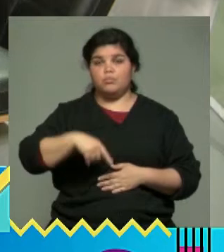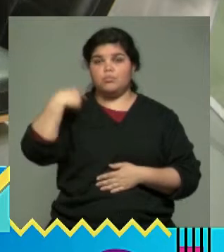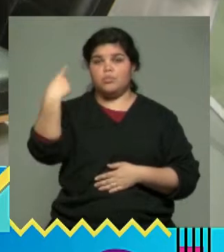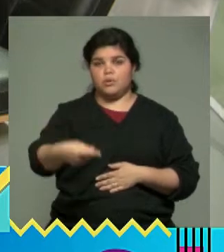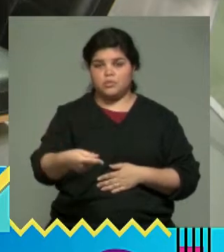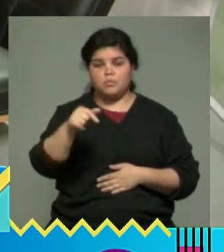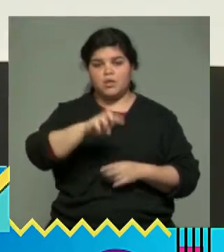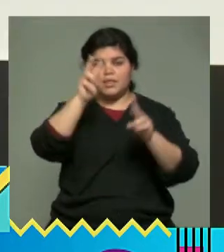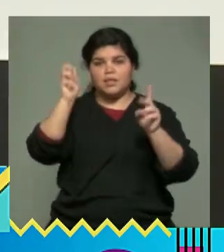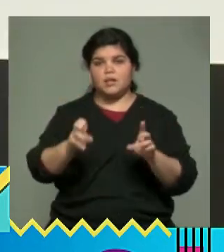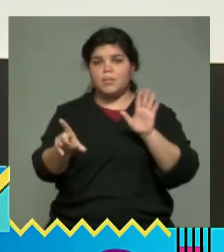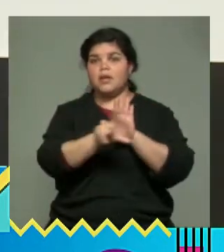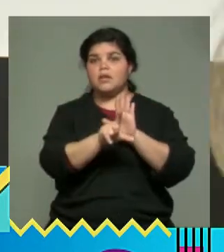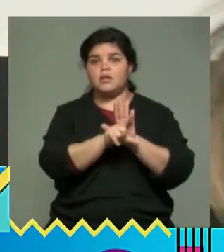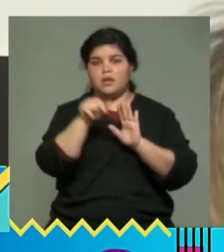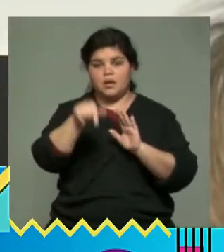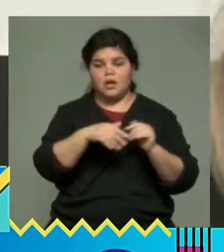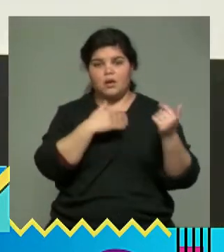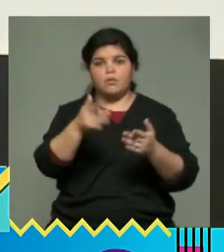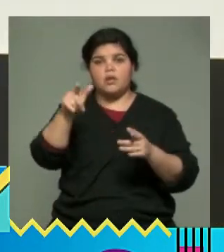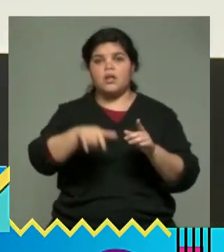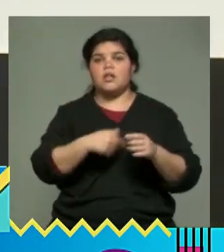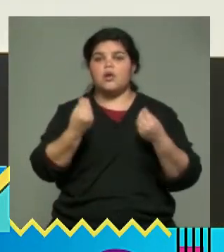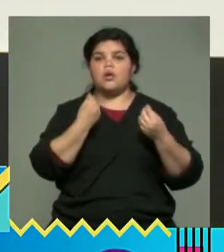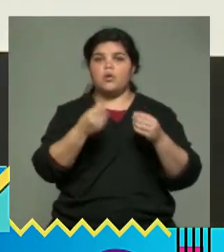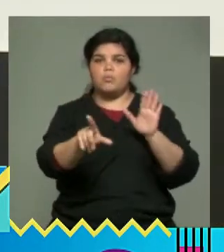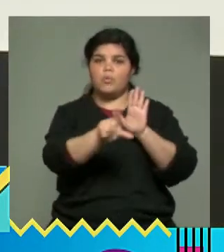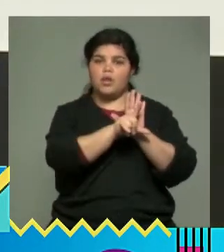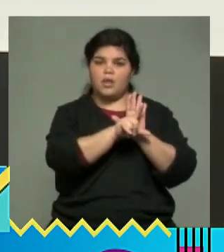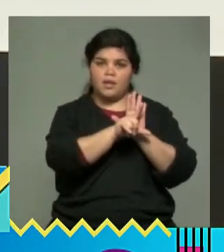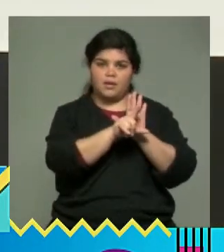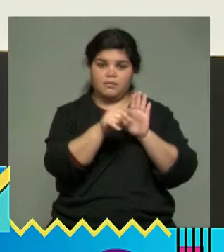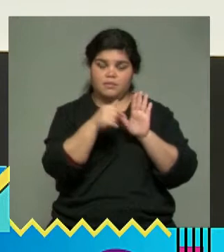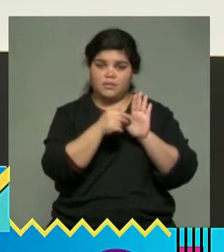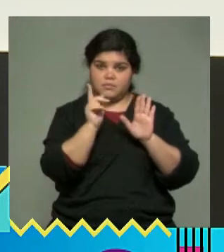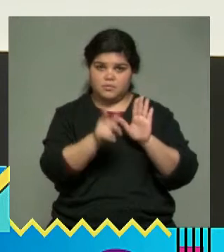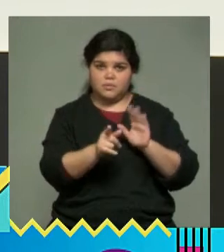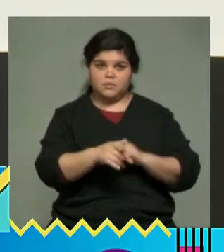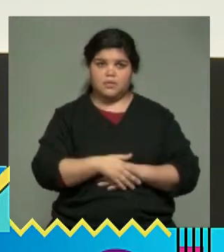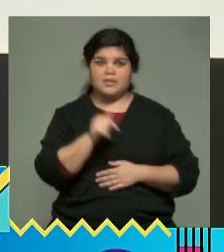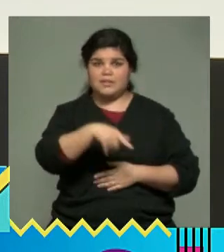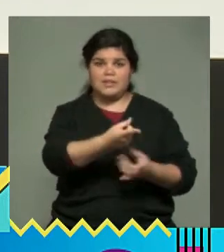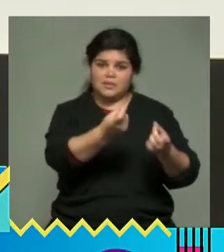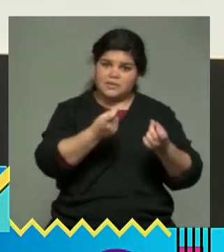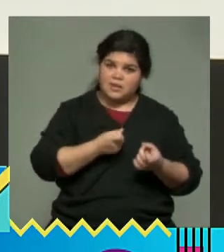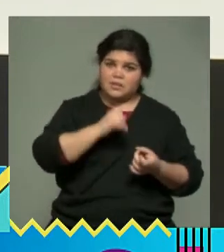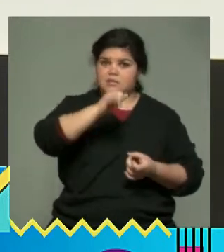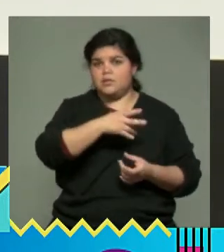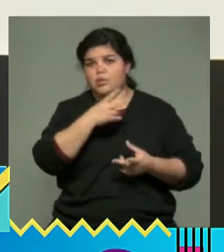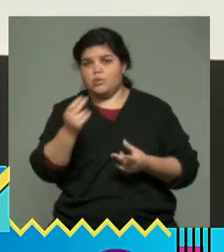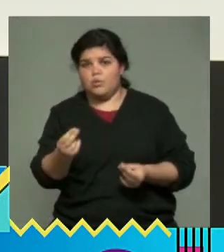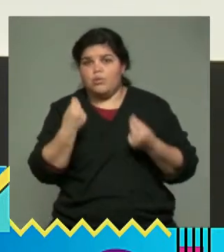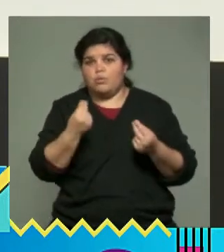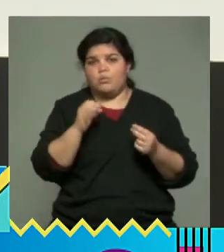vamos a estar con el tema de la legislación y todo lo que tiene que ver con la normativización de una ley que es una necesidad. No, bueno, eso vamos